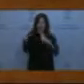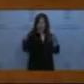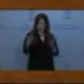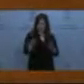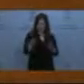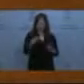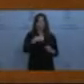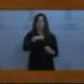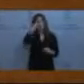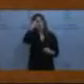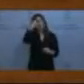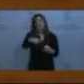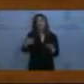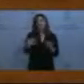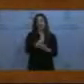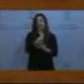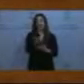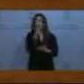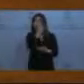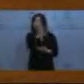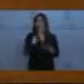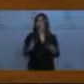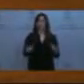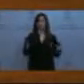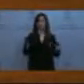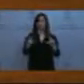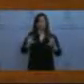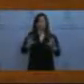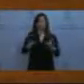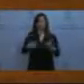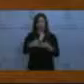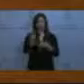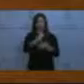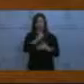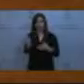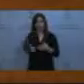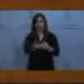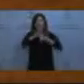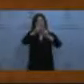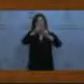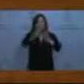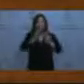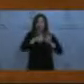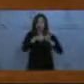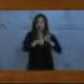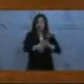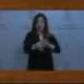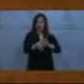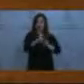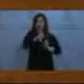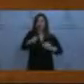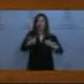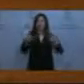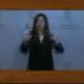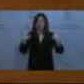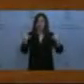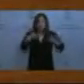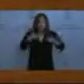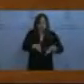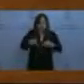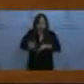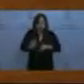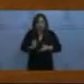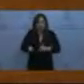saber todos, por los medios de comunicación, que las investigaciones sobre víctimas, enterramientos, exhumaciones,